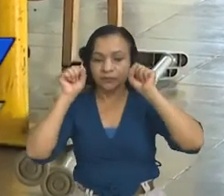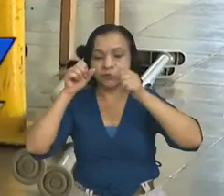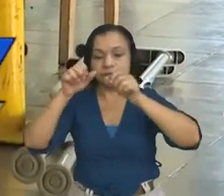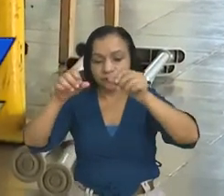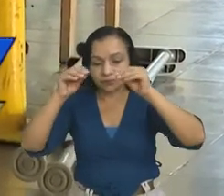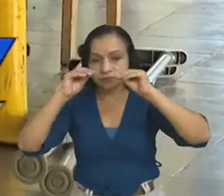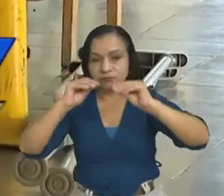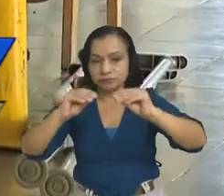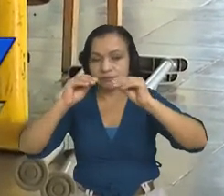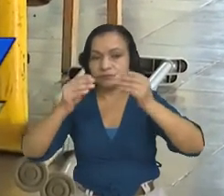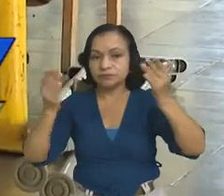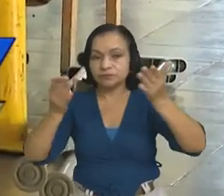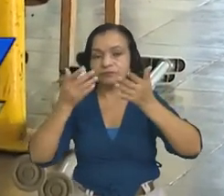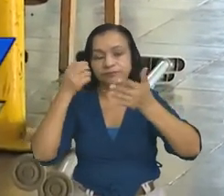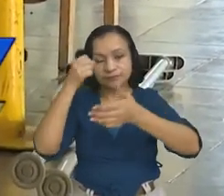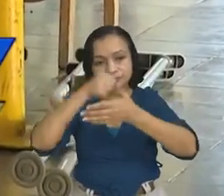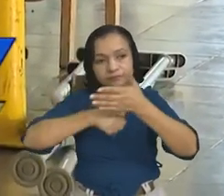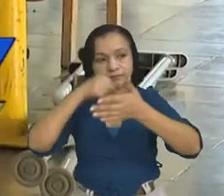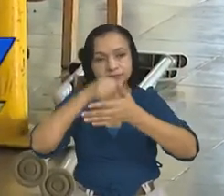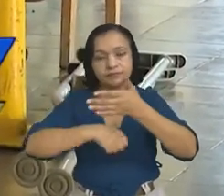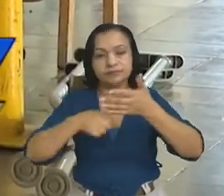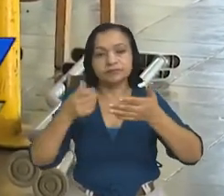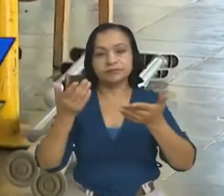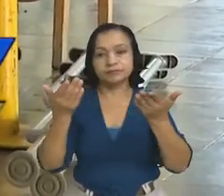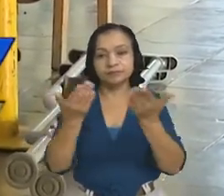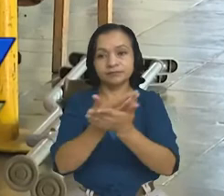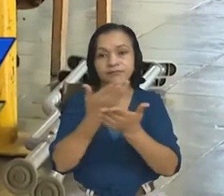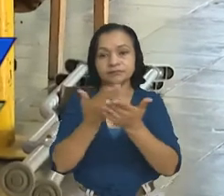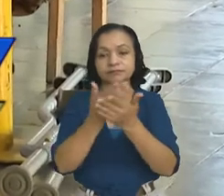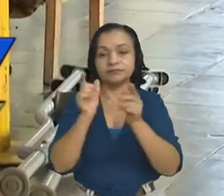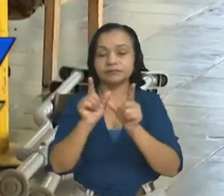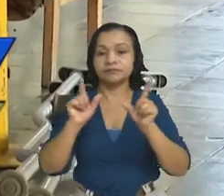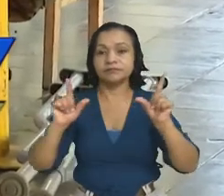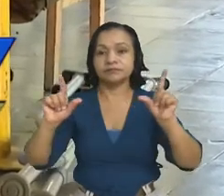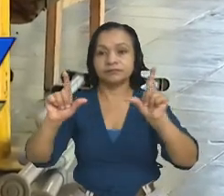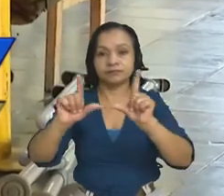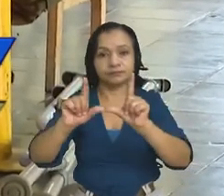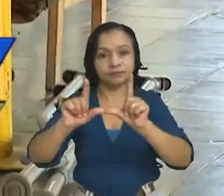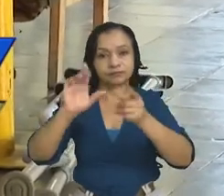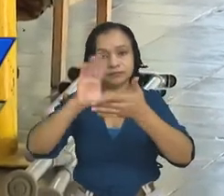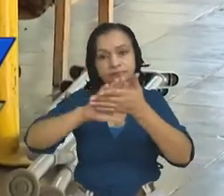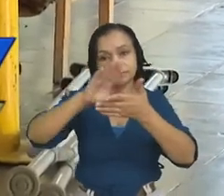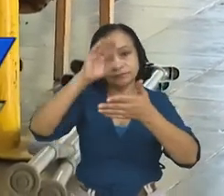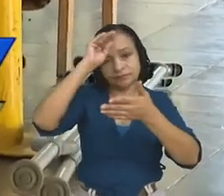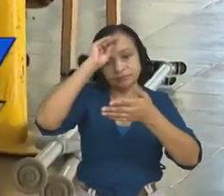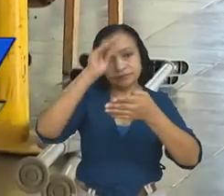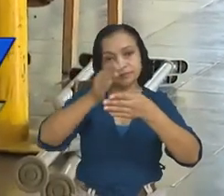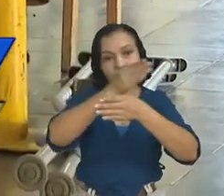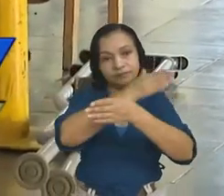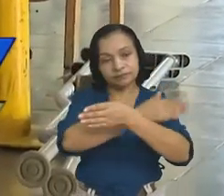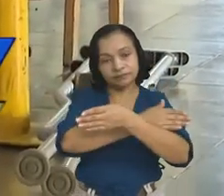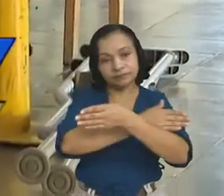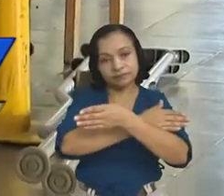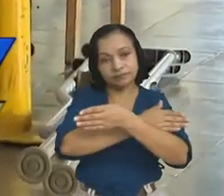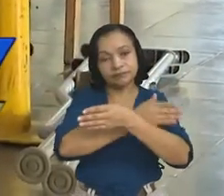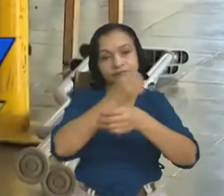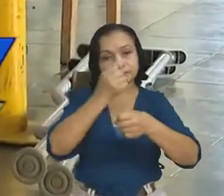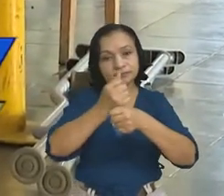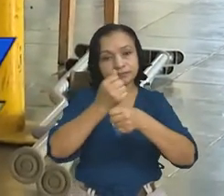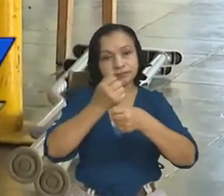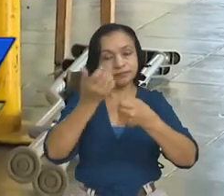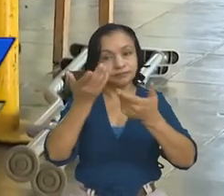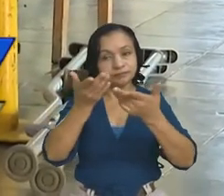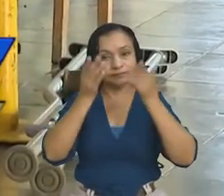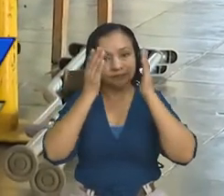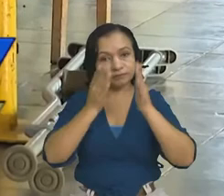hospital, y esto también va a verse fortalecido en esta nueva área, donde no solamente van a aprender lo que ya tienen hasta ahora con esa parte operativa, claro,